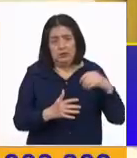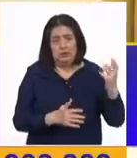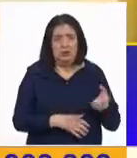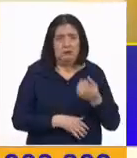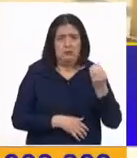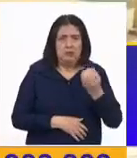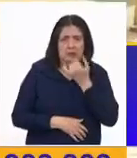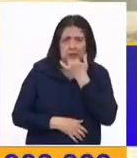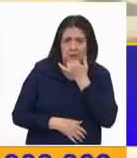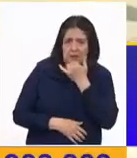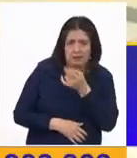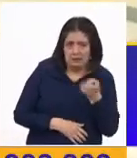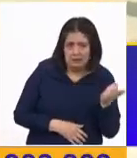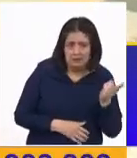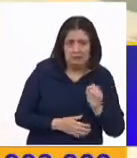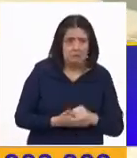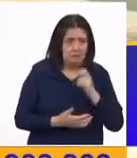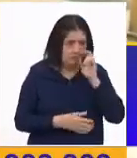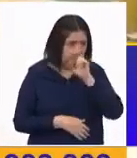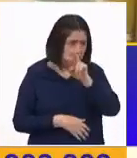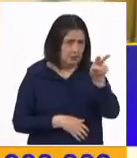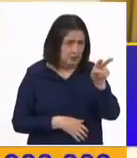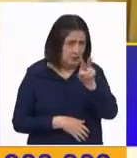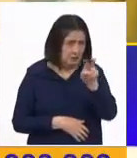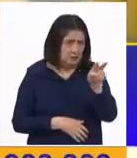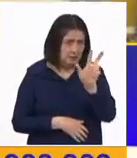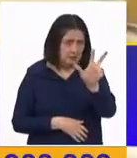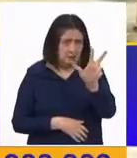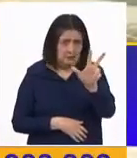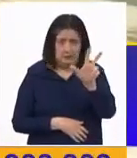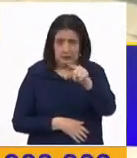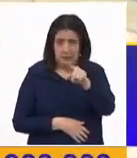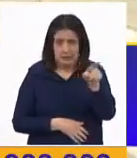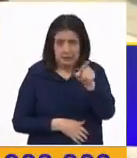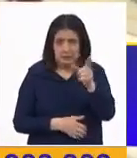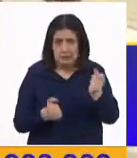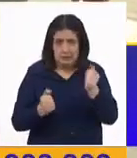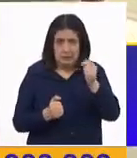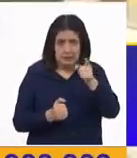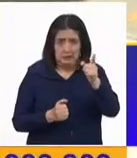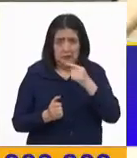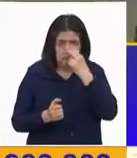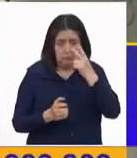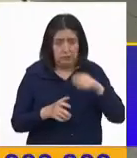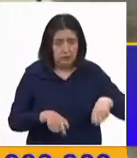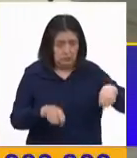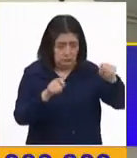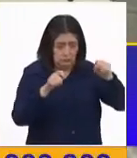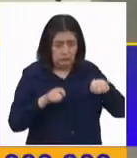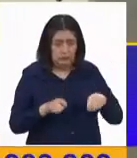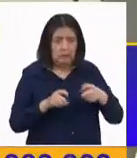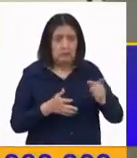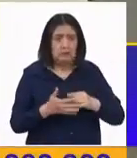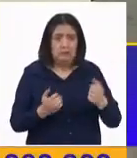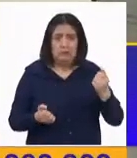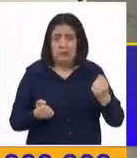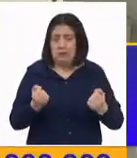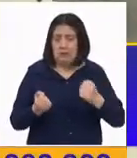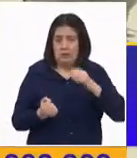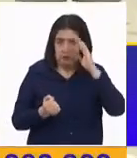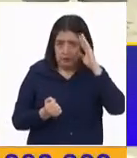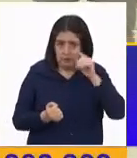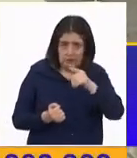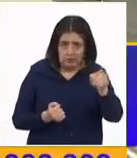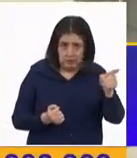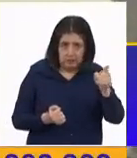¿Qué es lo que está pasando aquí? Estos tres vehículos que tú ves acá tapados son patrulleros,